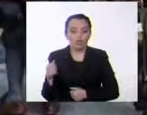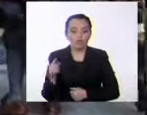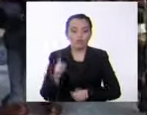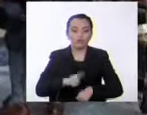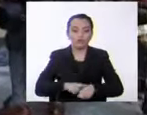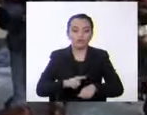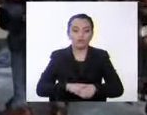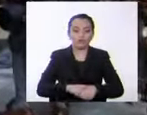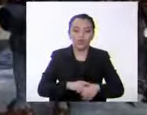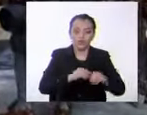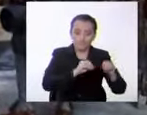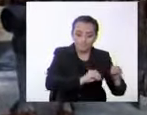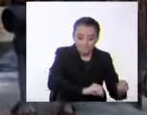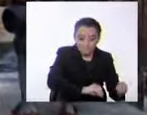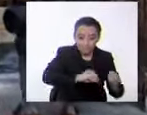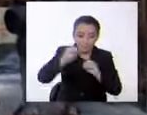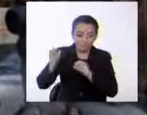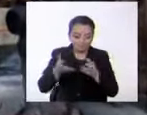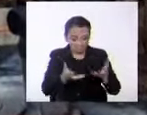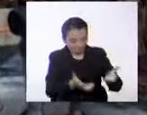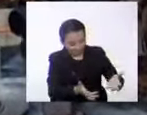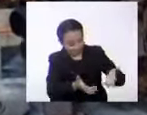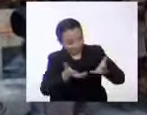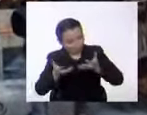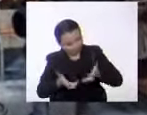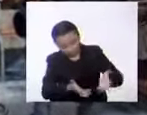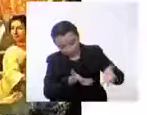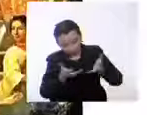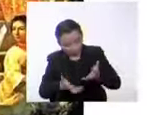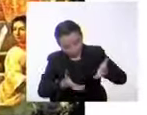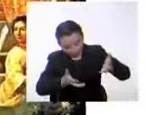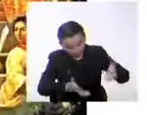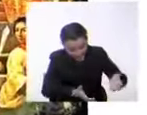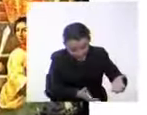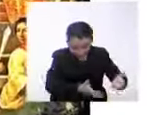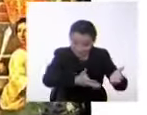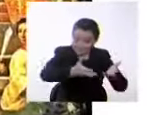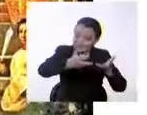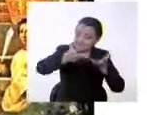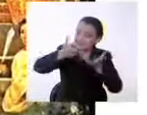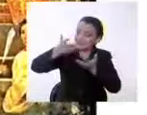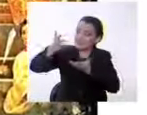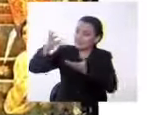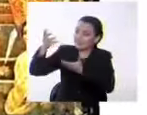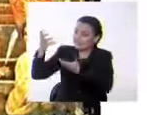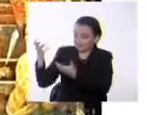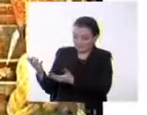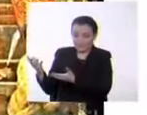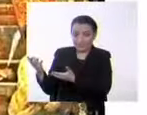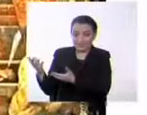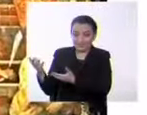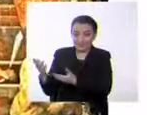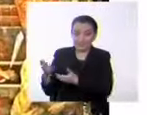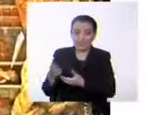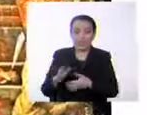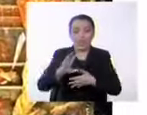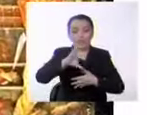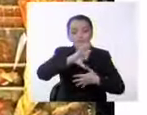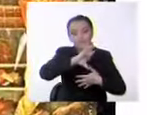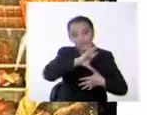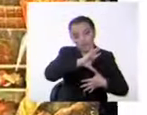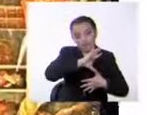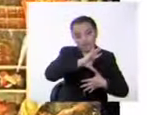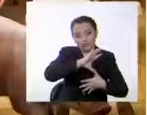y exportación. En este sentido es porque los españoles empezaron a importar de América,